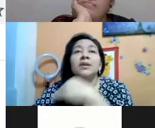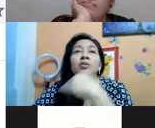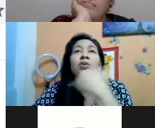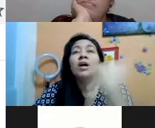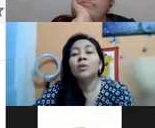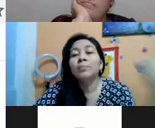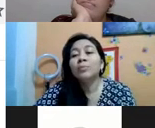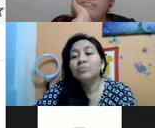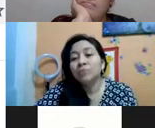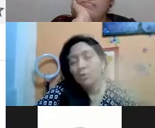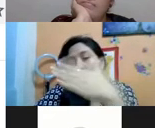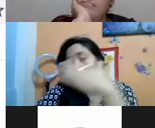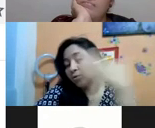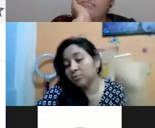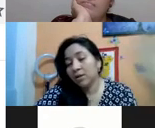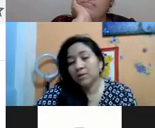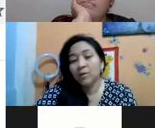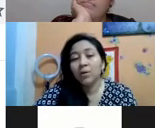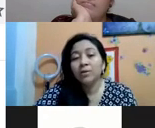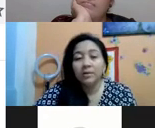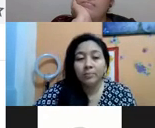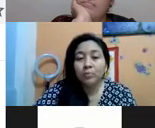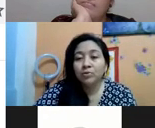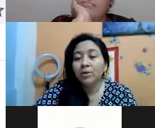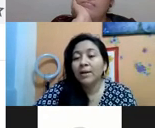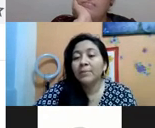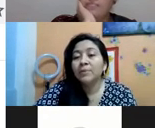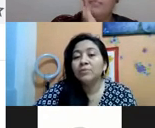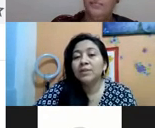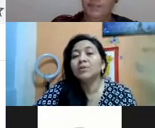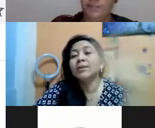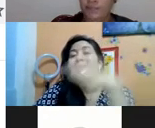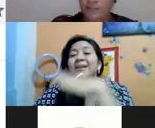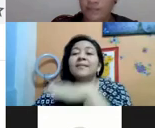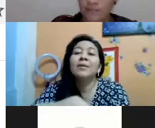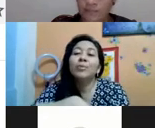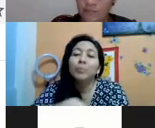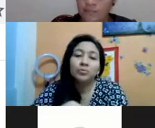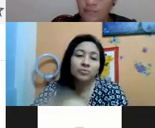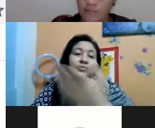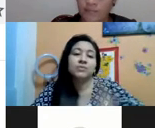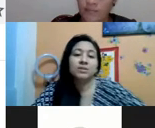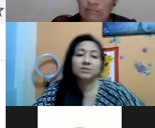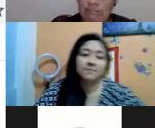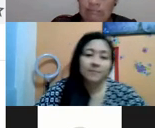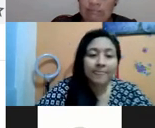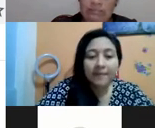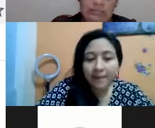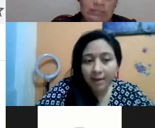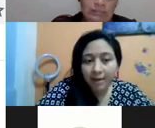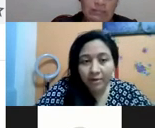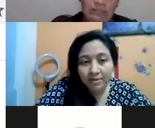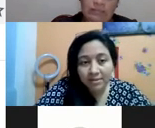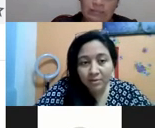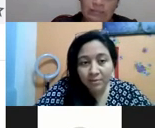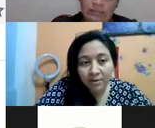encima de que no gano el punto o no tengo el punto que vale la pregunta, resulta que me restan medio punto. Entonces, es